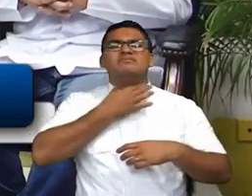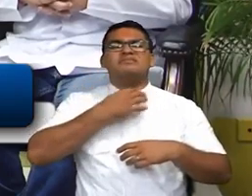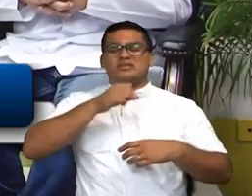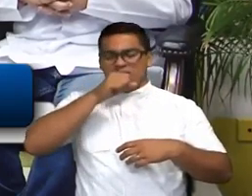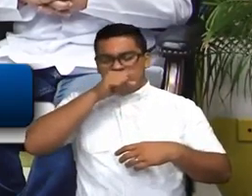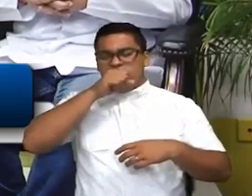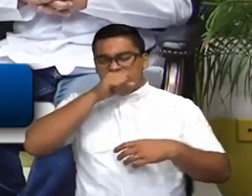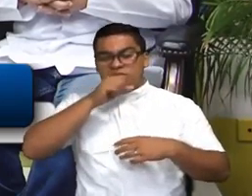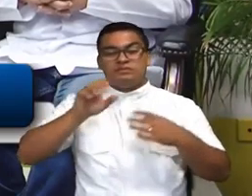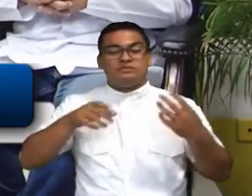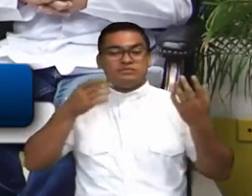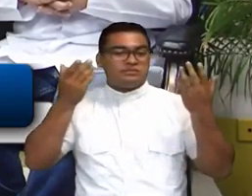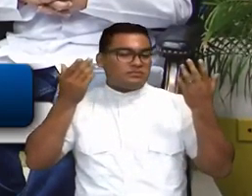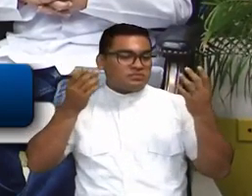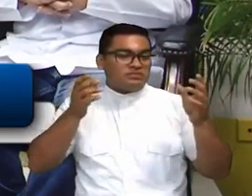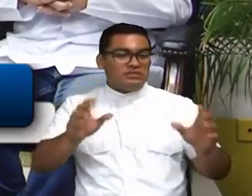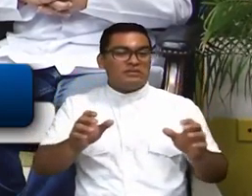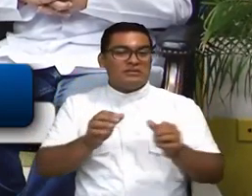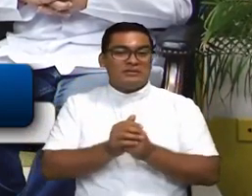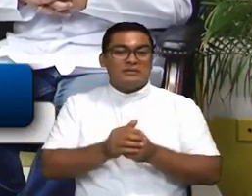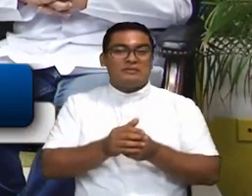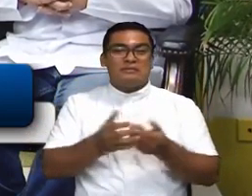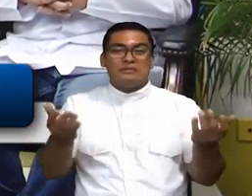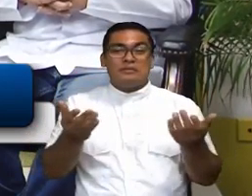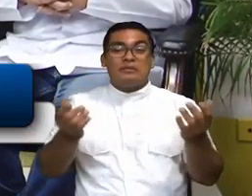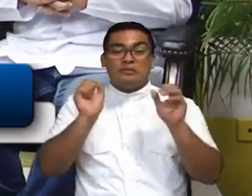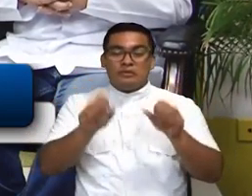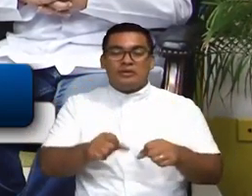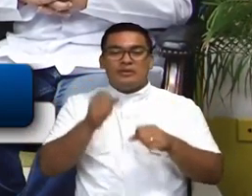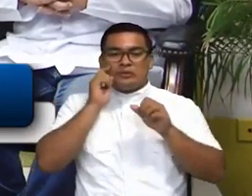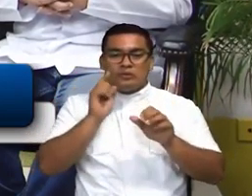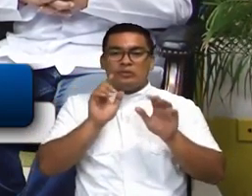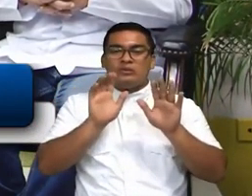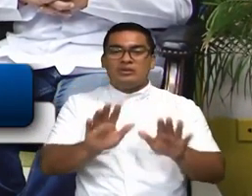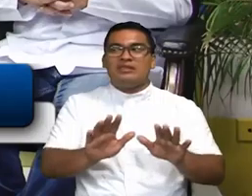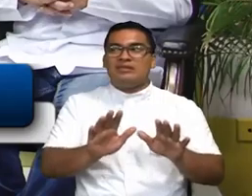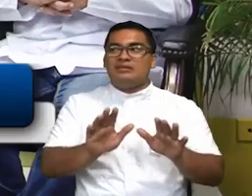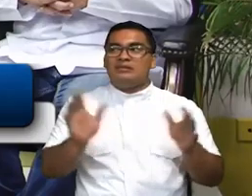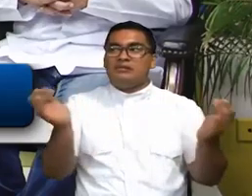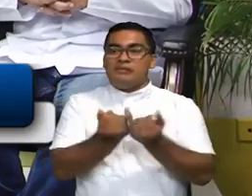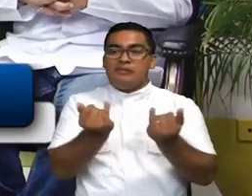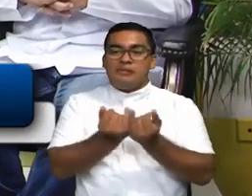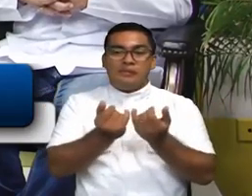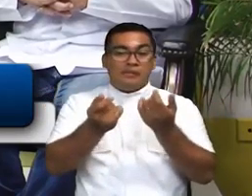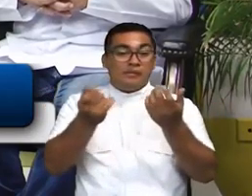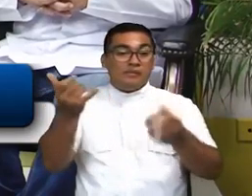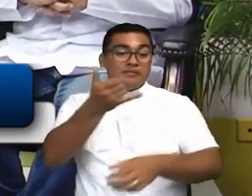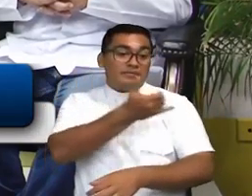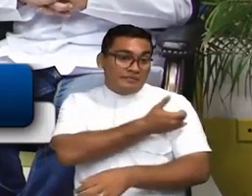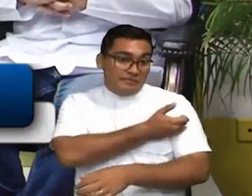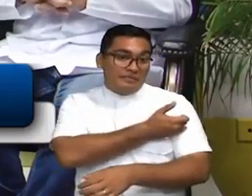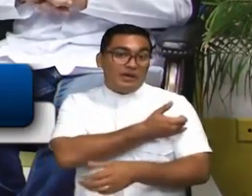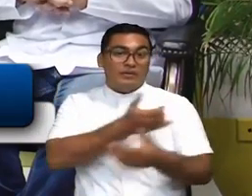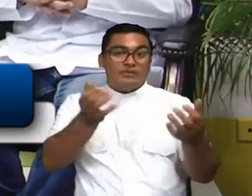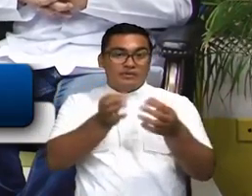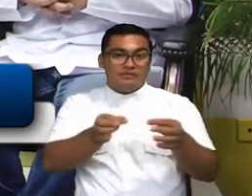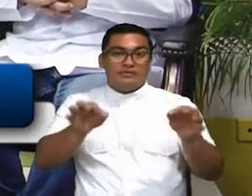catarro. Exactamente. Entonces, la manera como podemos tratar estas enfermedades, el control de la vacuna es